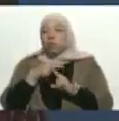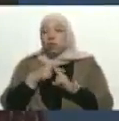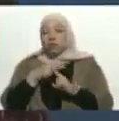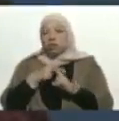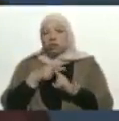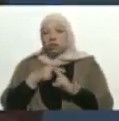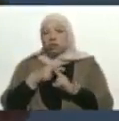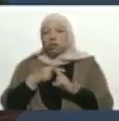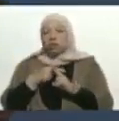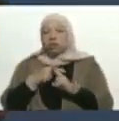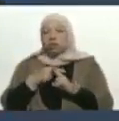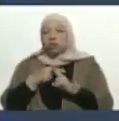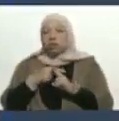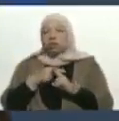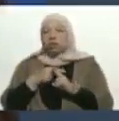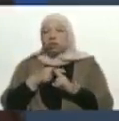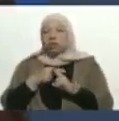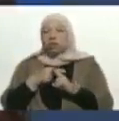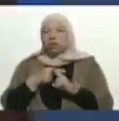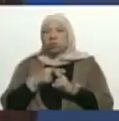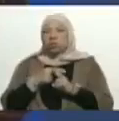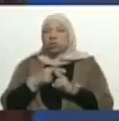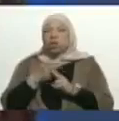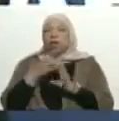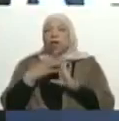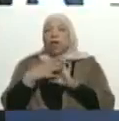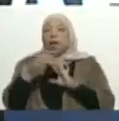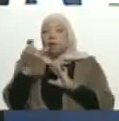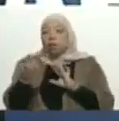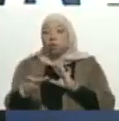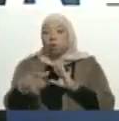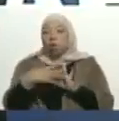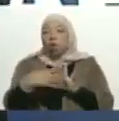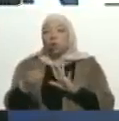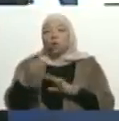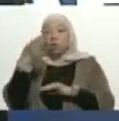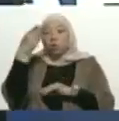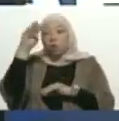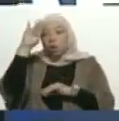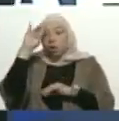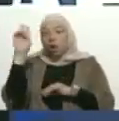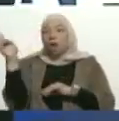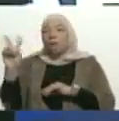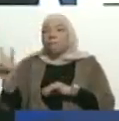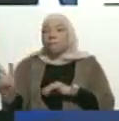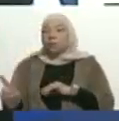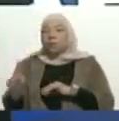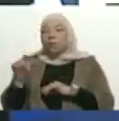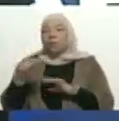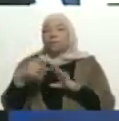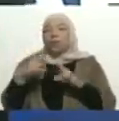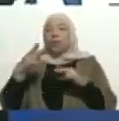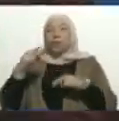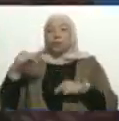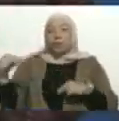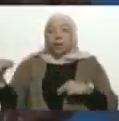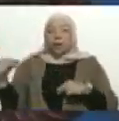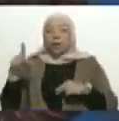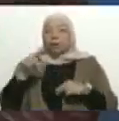peligro. Alex es un ejemplo, Cuba es un ejemplo, Venezuela es un ejemplo, Nicaragua es un